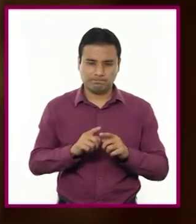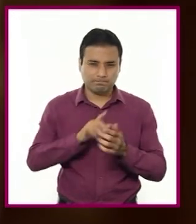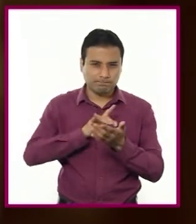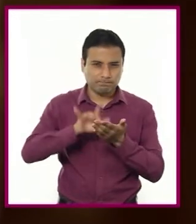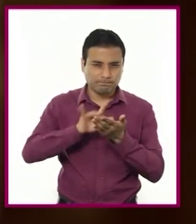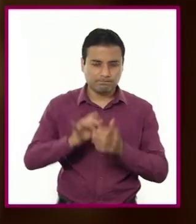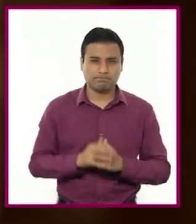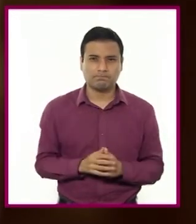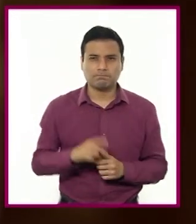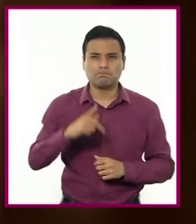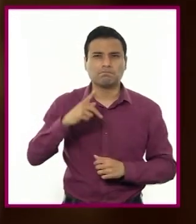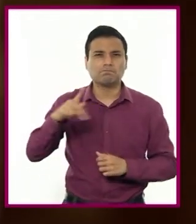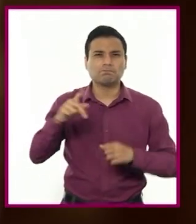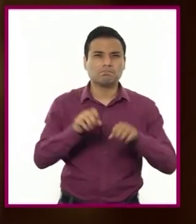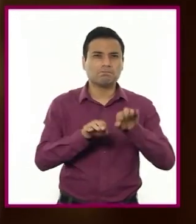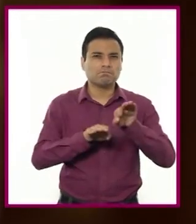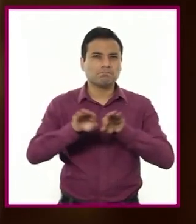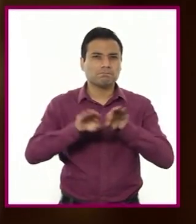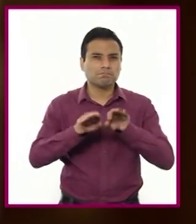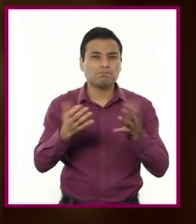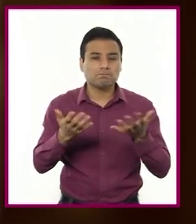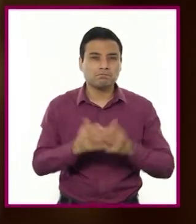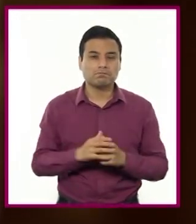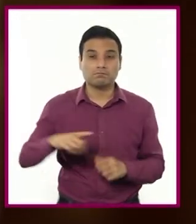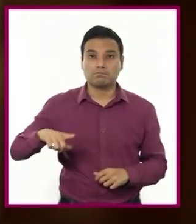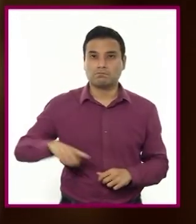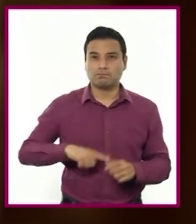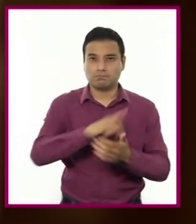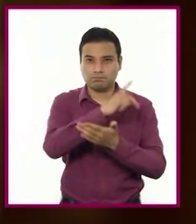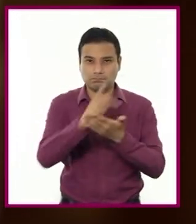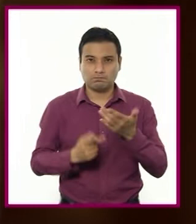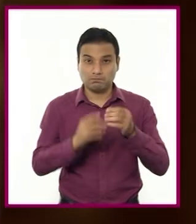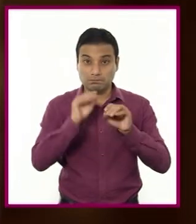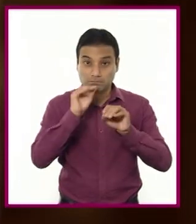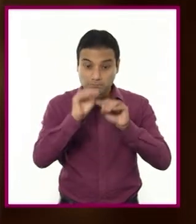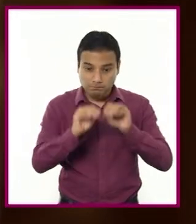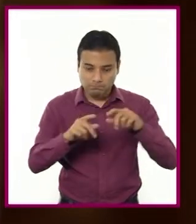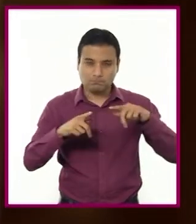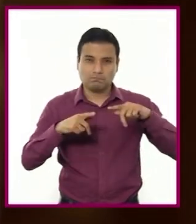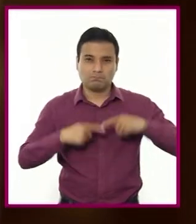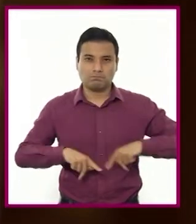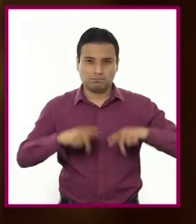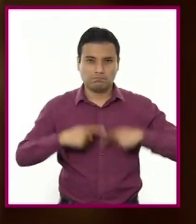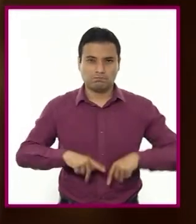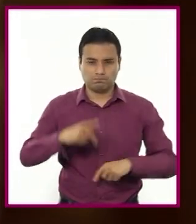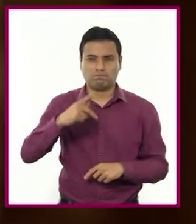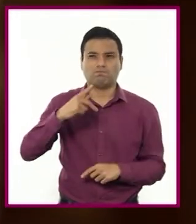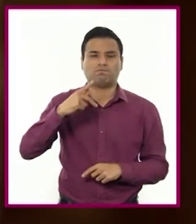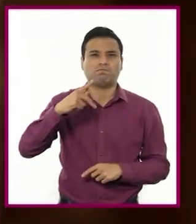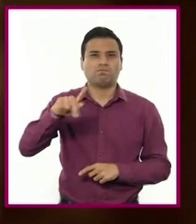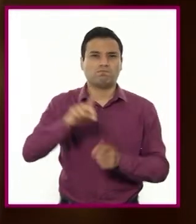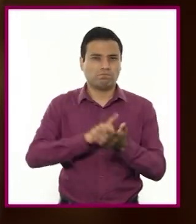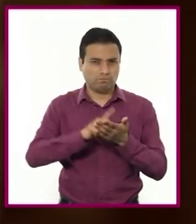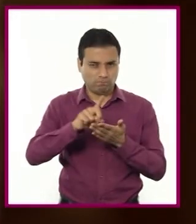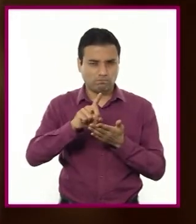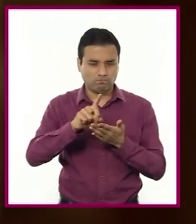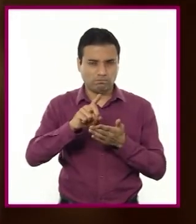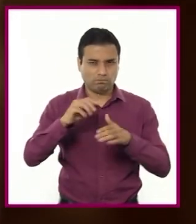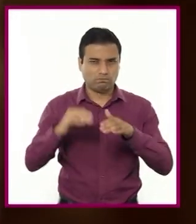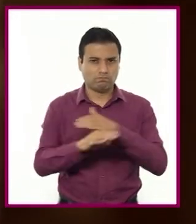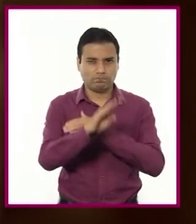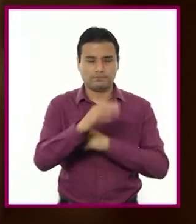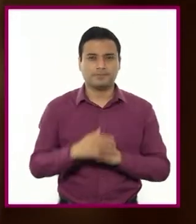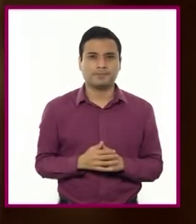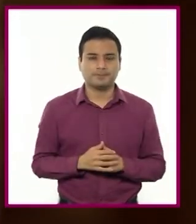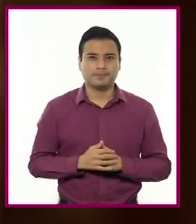misión es establecer las políticas de Estado para que las personas ejerzan su derecho a la protección en ese ámbito. Entre